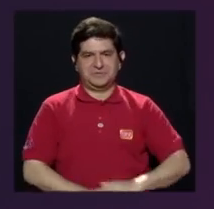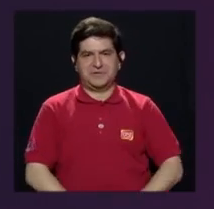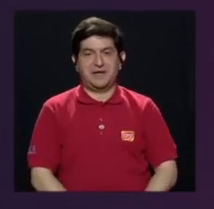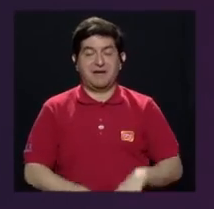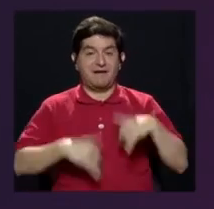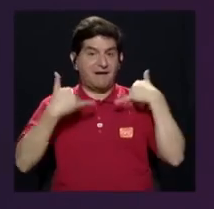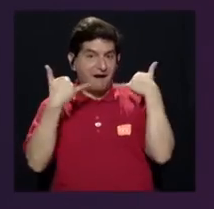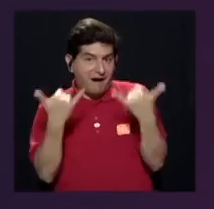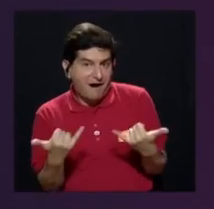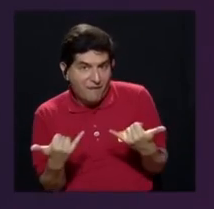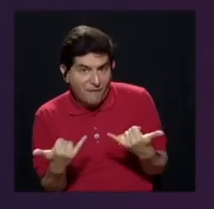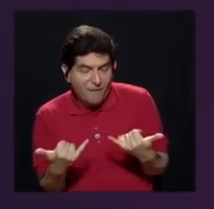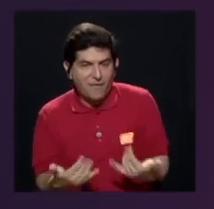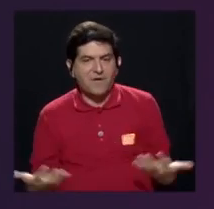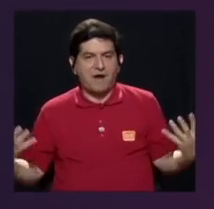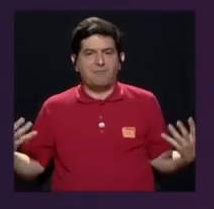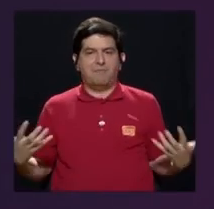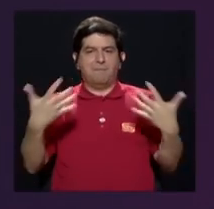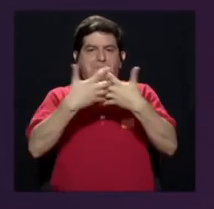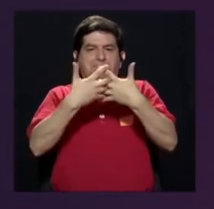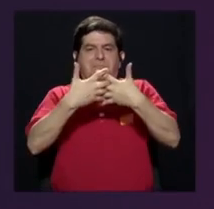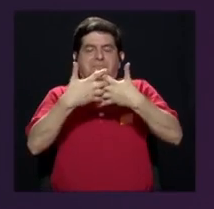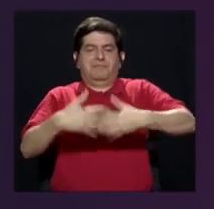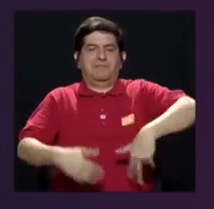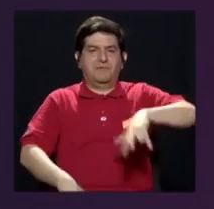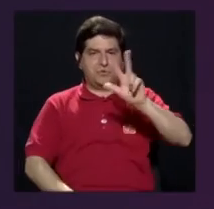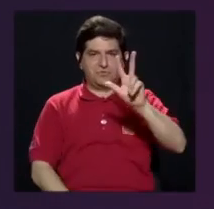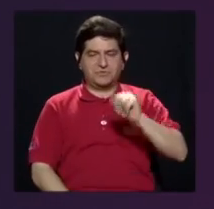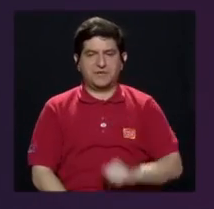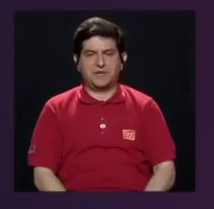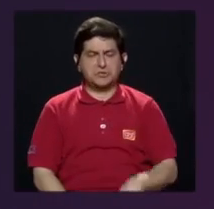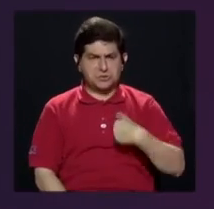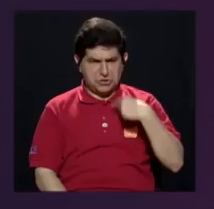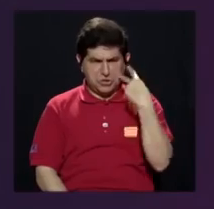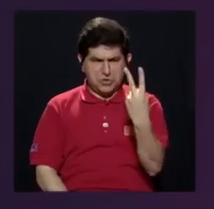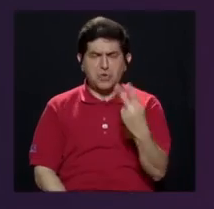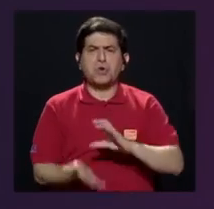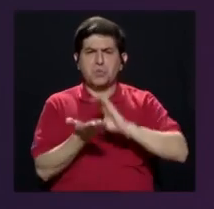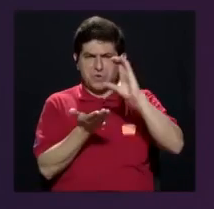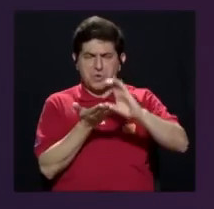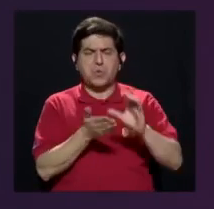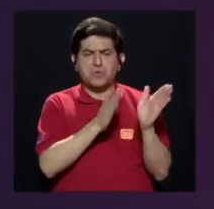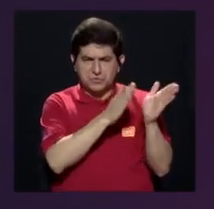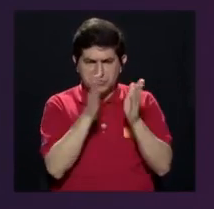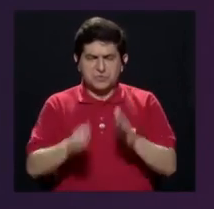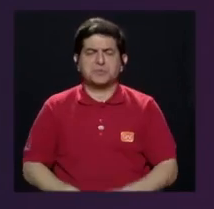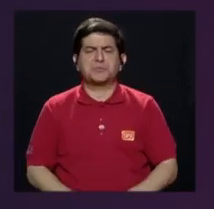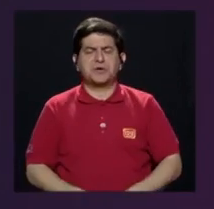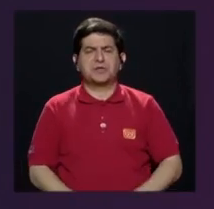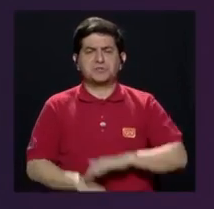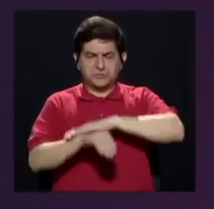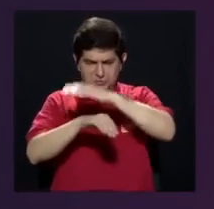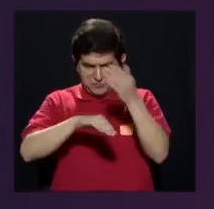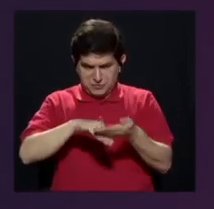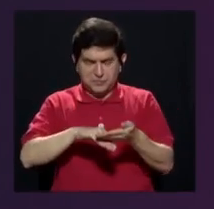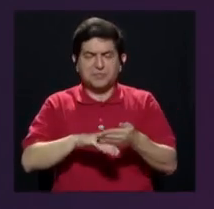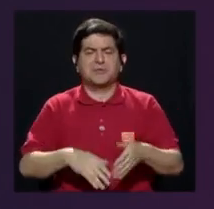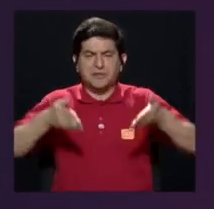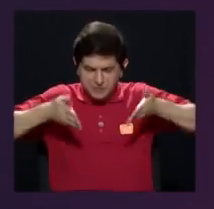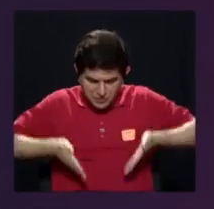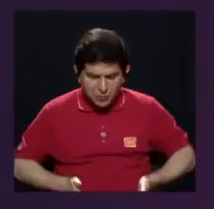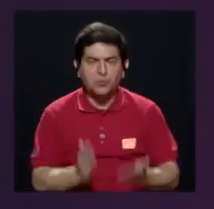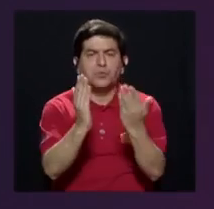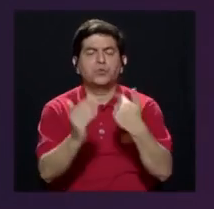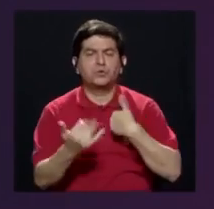ahora estamos compenetrados los tres y eso lo vi mucho en los cursos de preparación para el parto que en más de una ocasión e